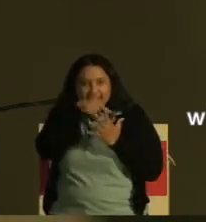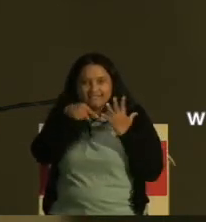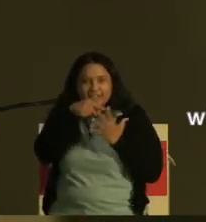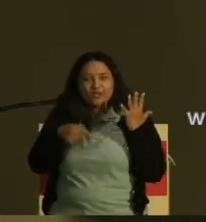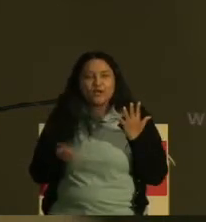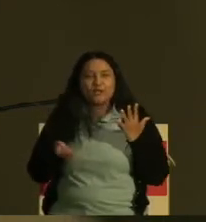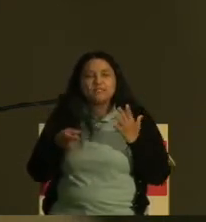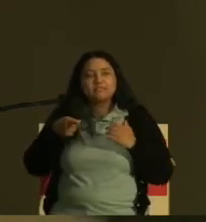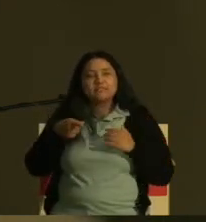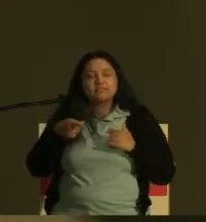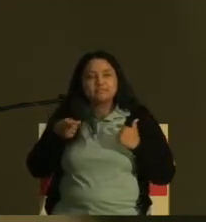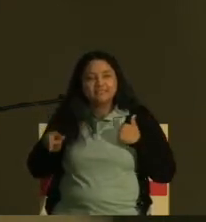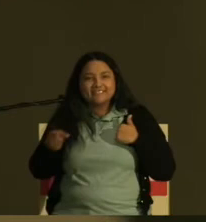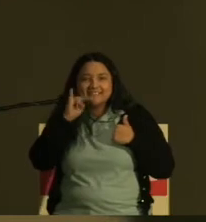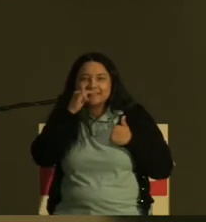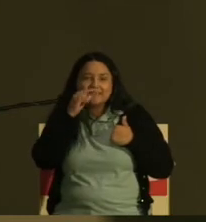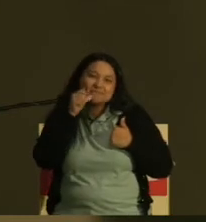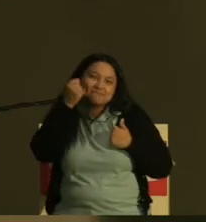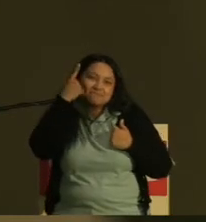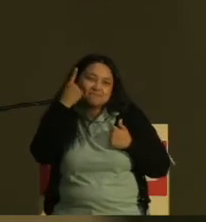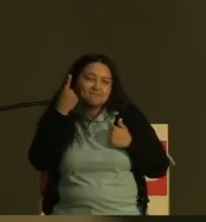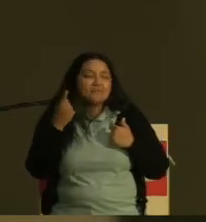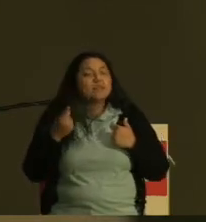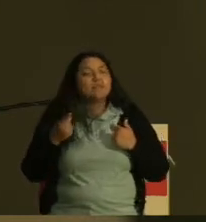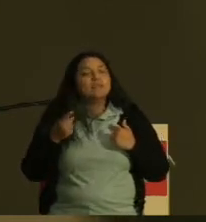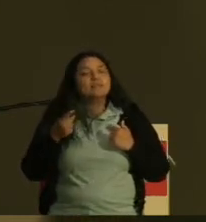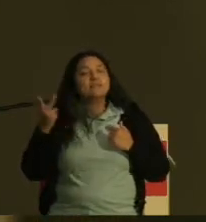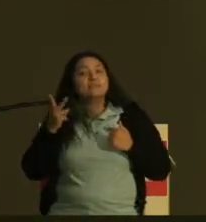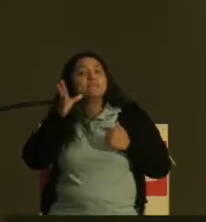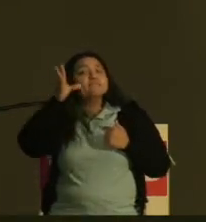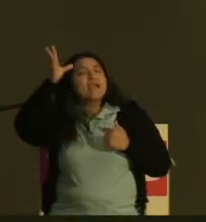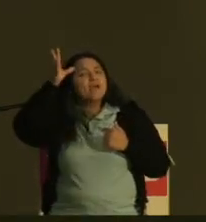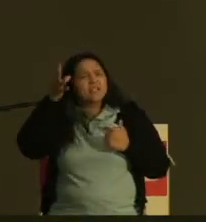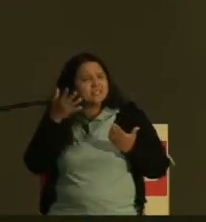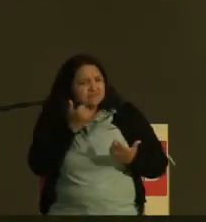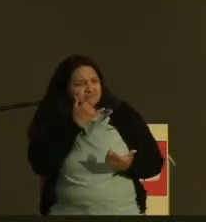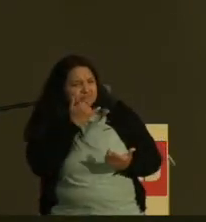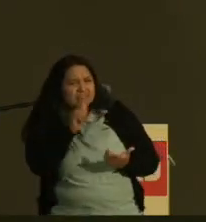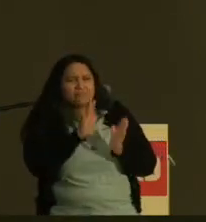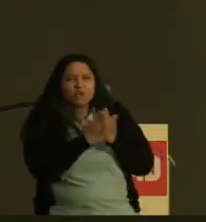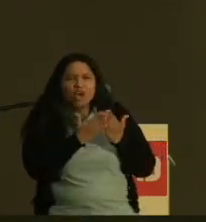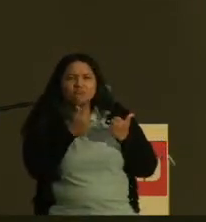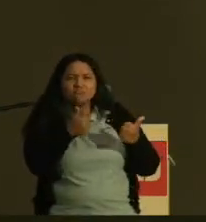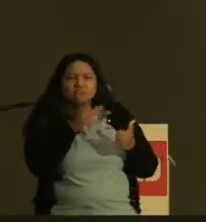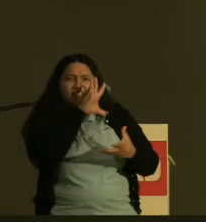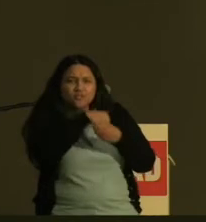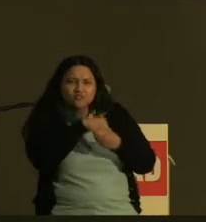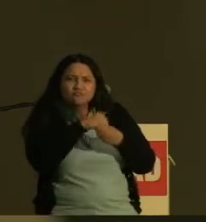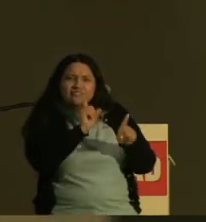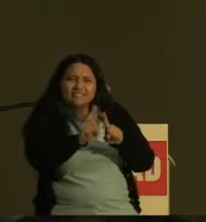cuenta, pero ellos no. Porque ellos se demoraron, los papás, un tiempo, decía, pero ¿por qué? ¿Qué pasa? Si es un libro muy incluyente, ¿no?